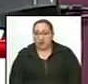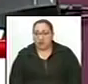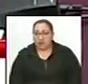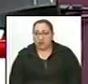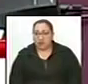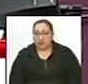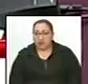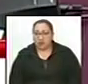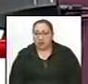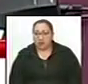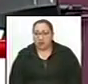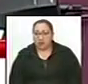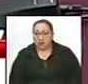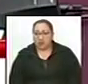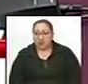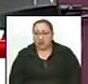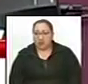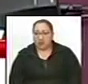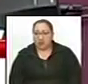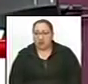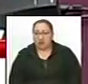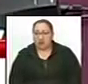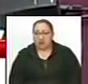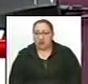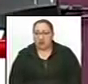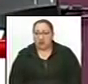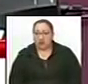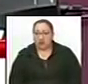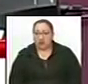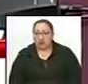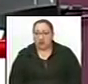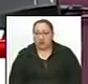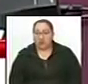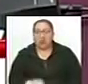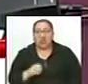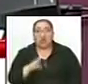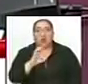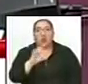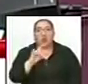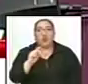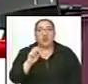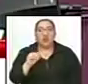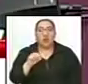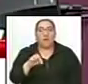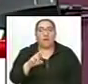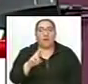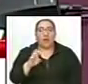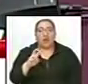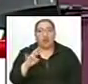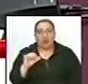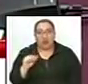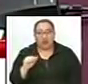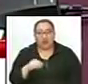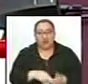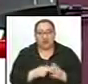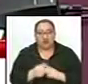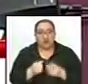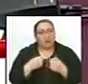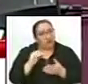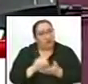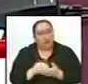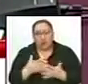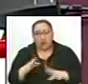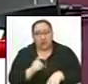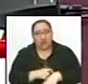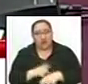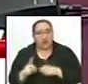cuestión de orden que estoy llamando. ¿Qué dicen las cuestiones previas, presidente? Las cuestiones previas se plantean en cualquier momento